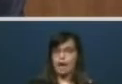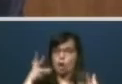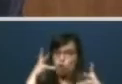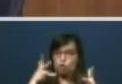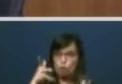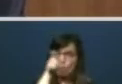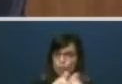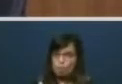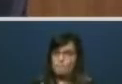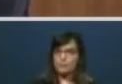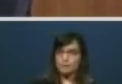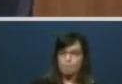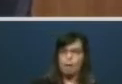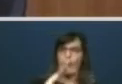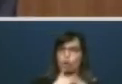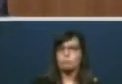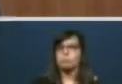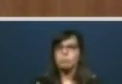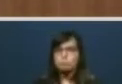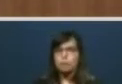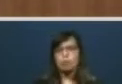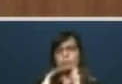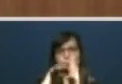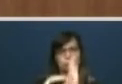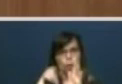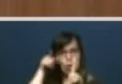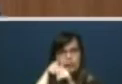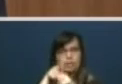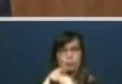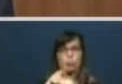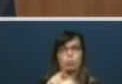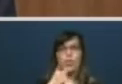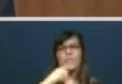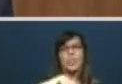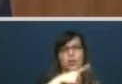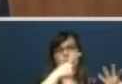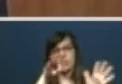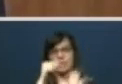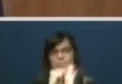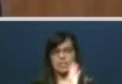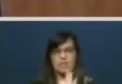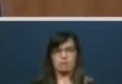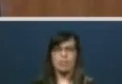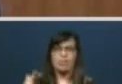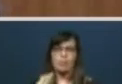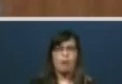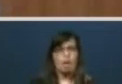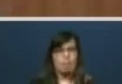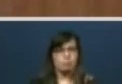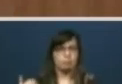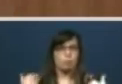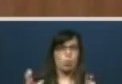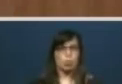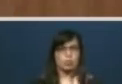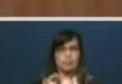de la población pone al servicio de objetivos demográficos más de 160 medidas por parte de la junta en